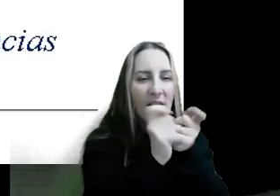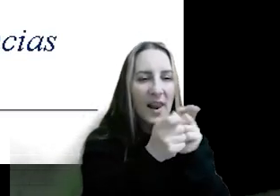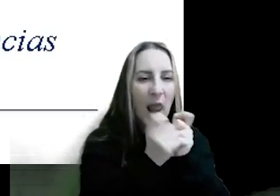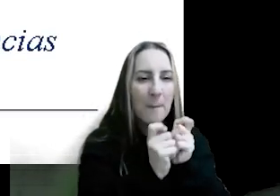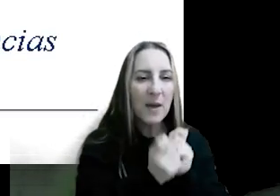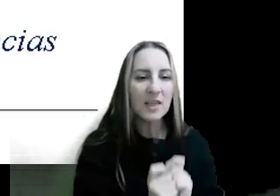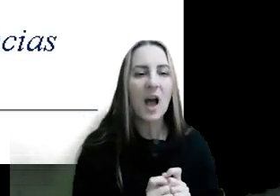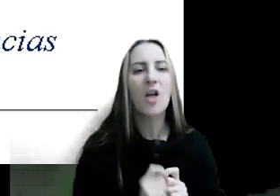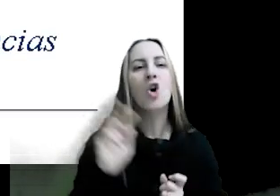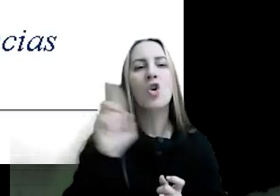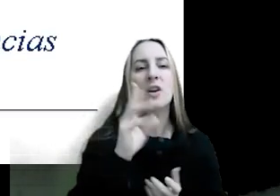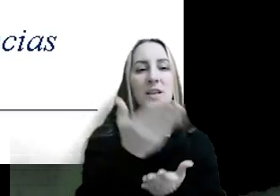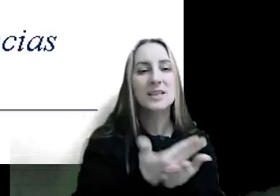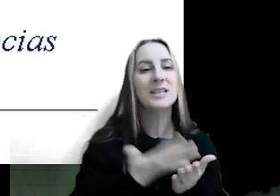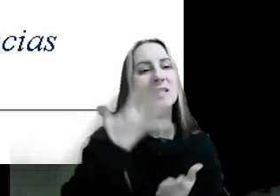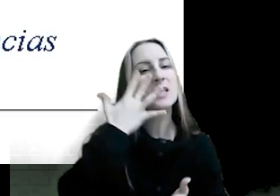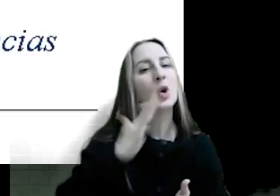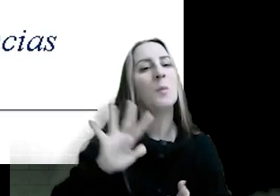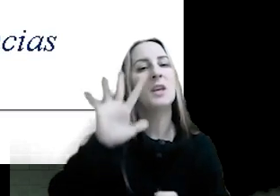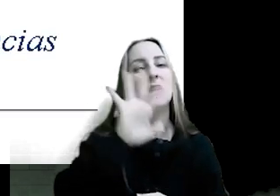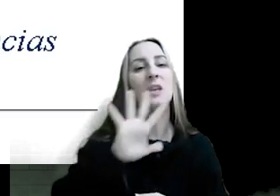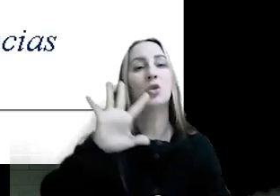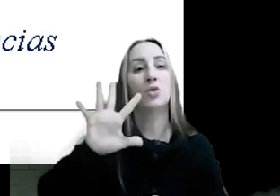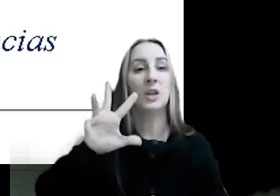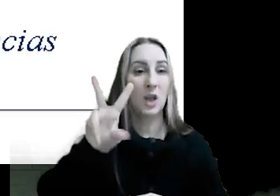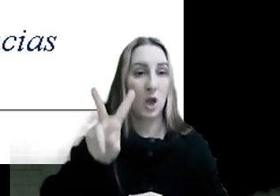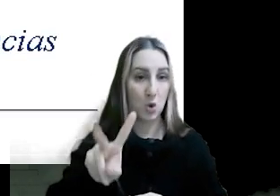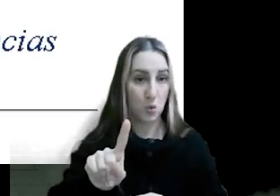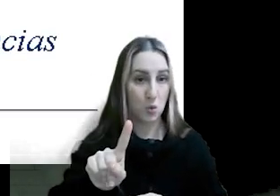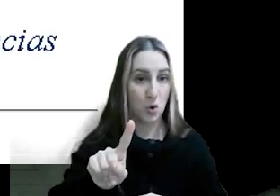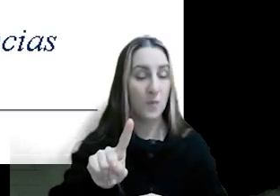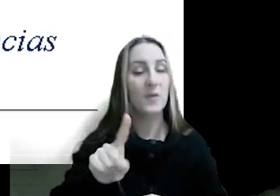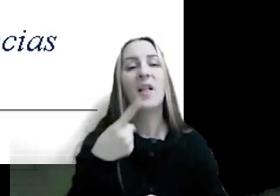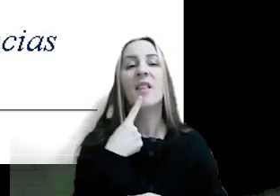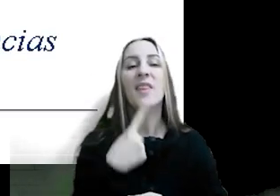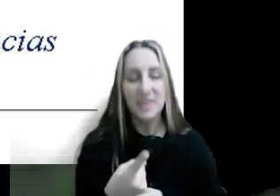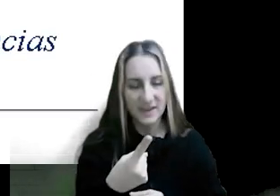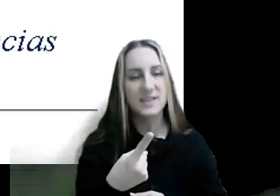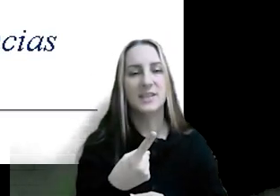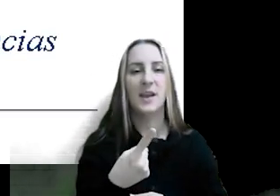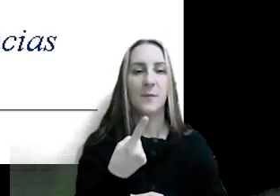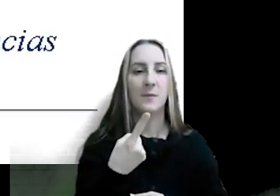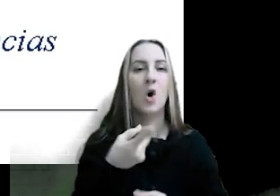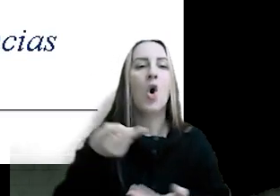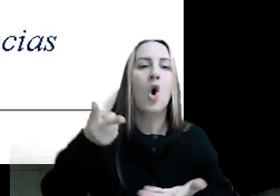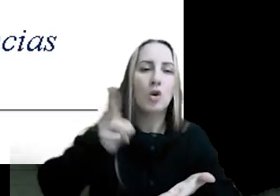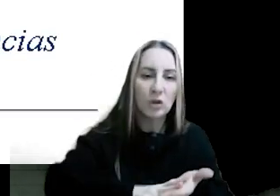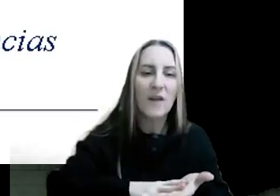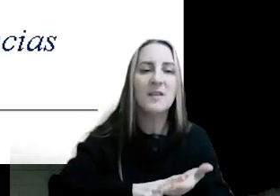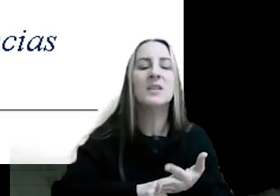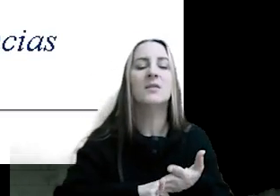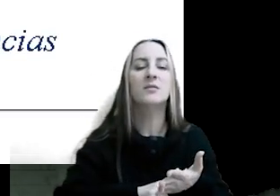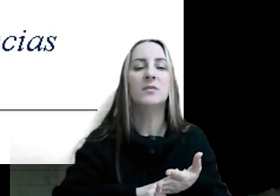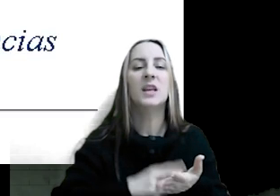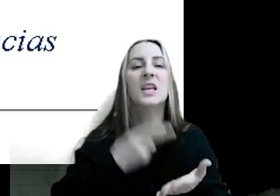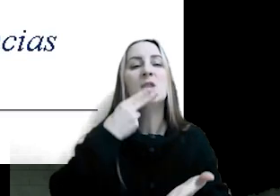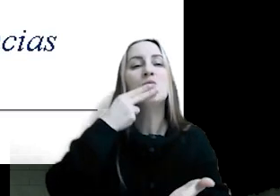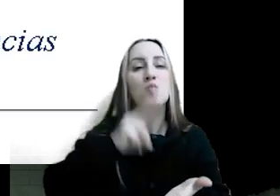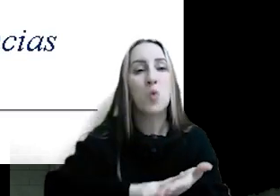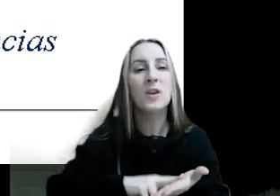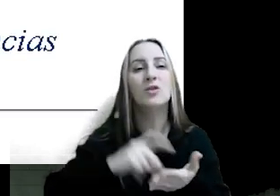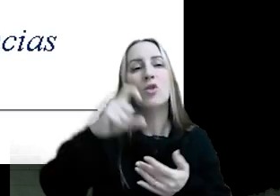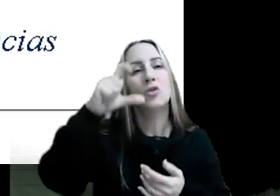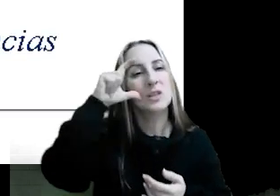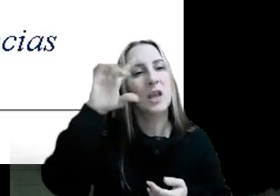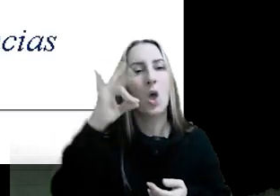la resolución 5531, en la cual ratifica la derogación del impuesto cedular